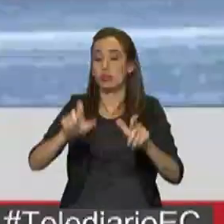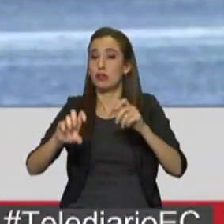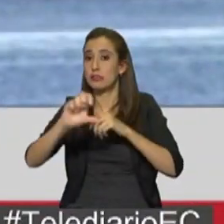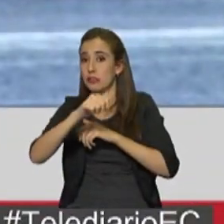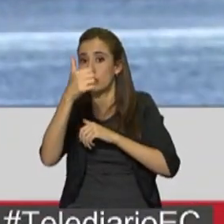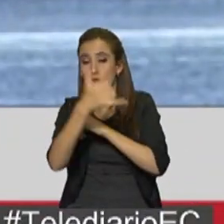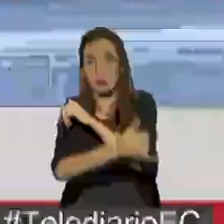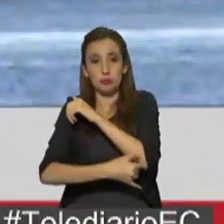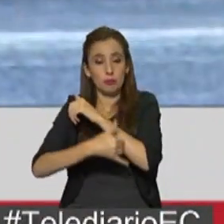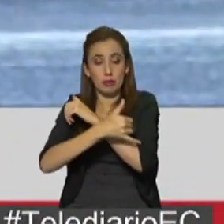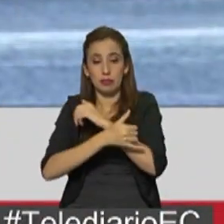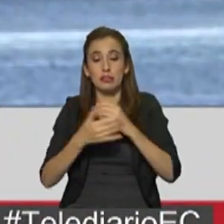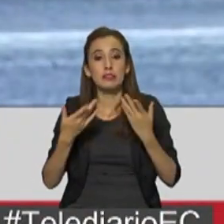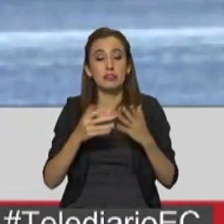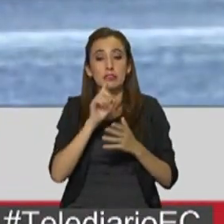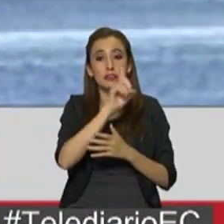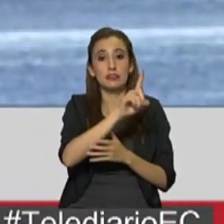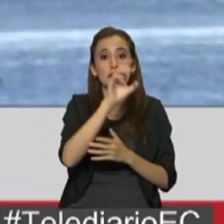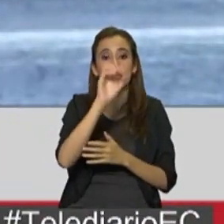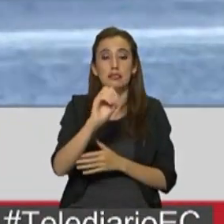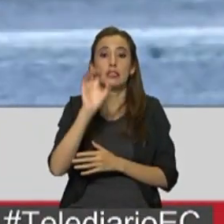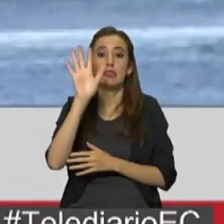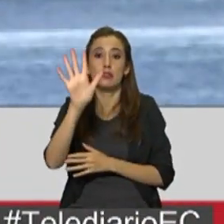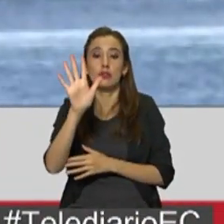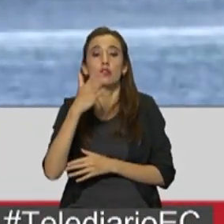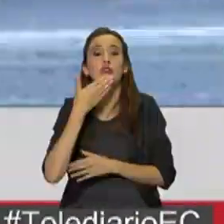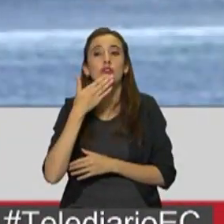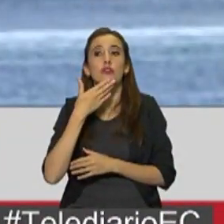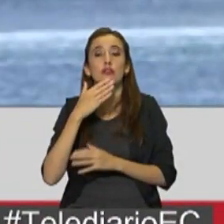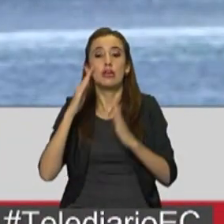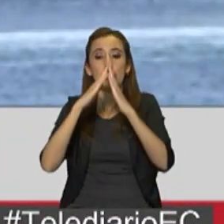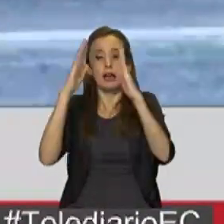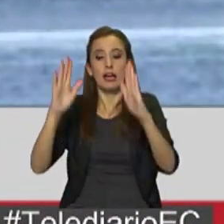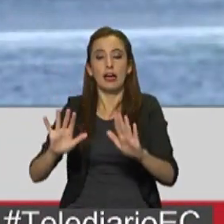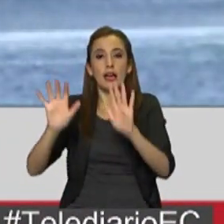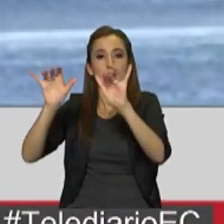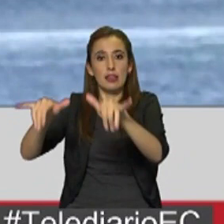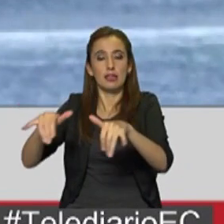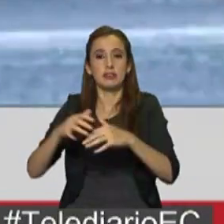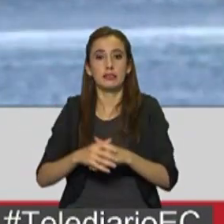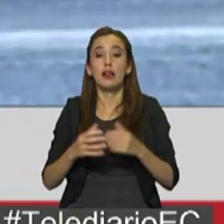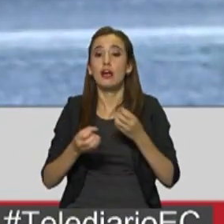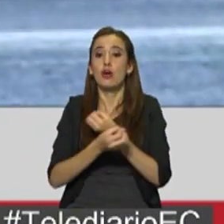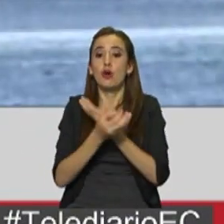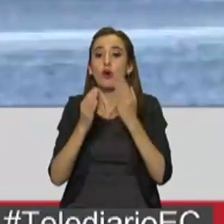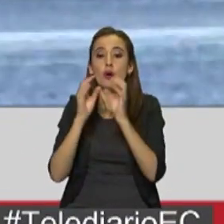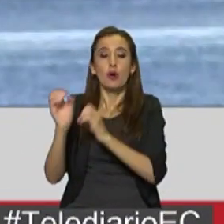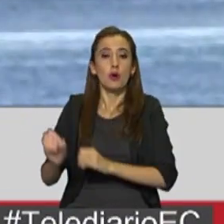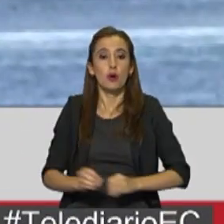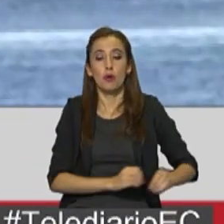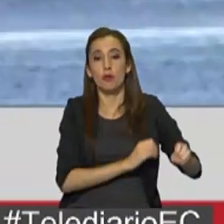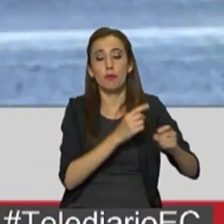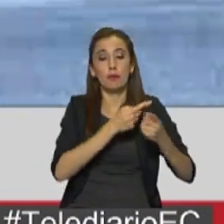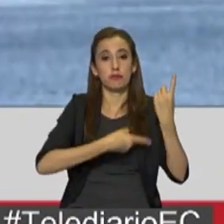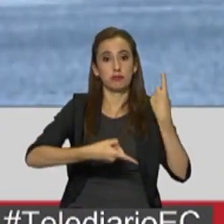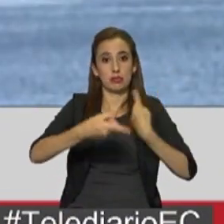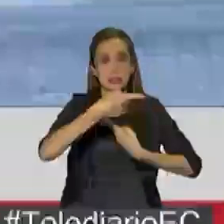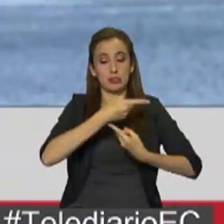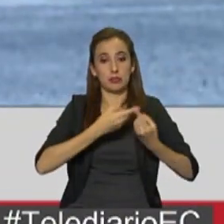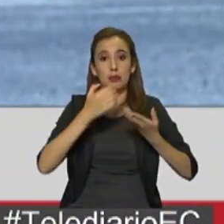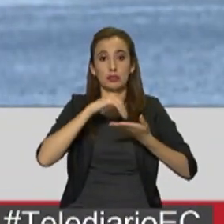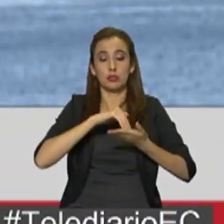nacionalidades en total 105 deberán realizar cuarentena a bordo del créd mortimer mientras se organiza el retorno a sus países de origen